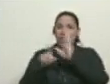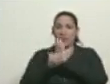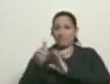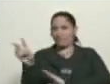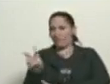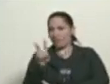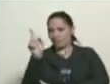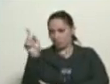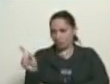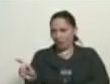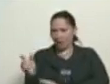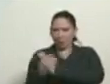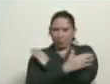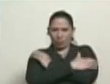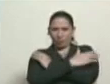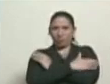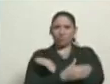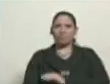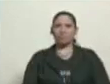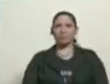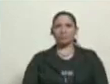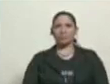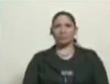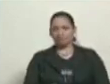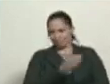venezolana. Bueno,